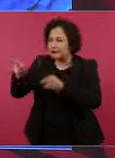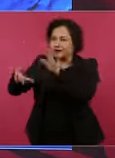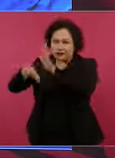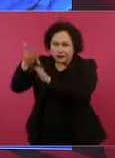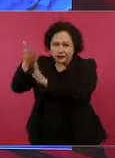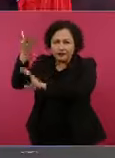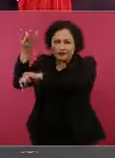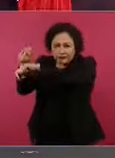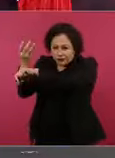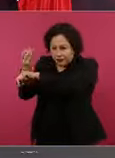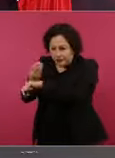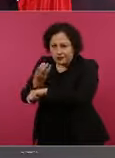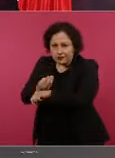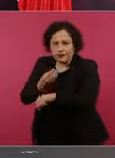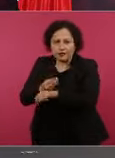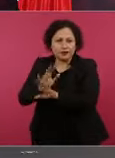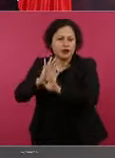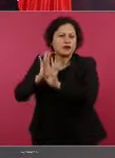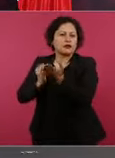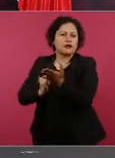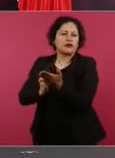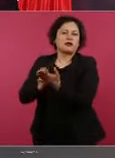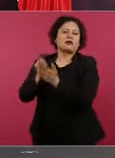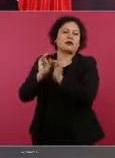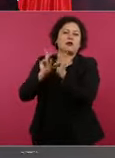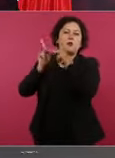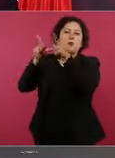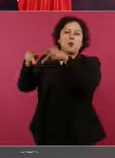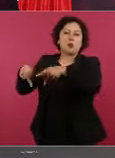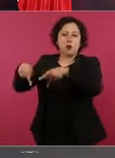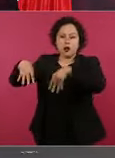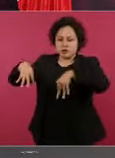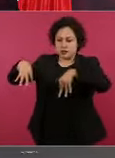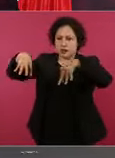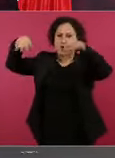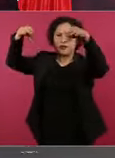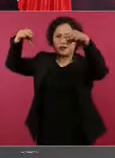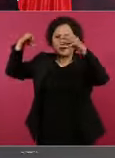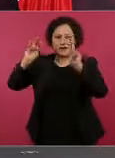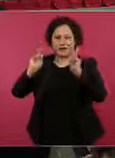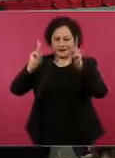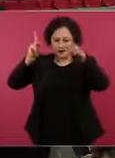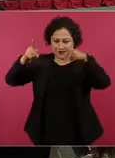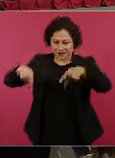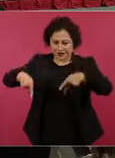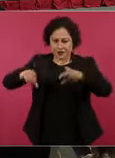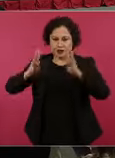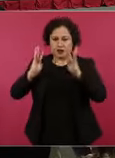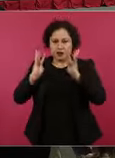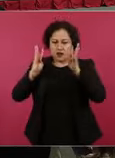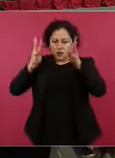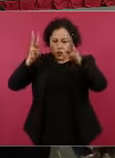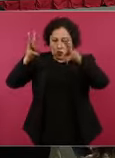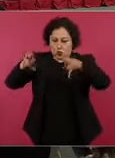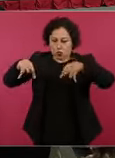Se decidió hacer un puente atirantado con un claro de